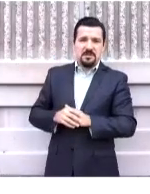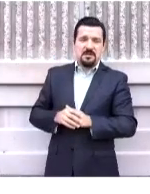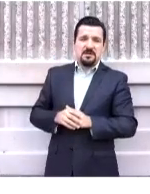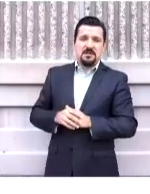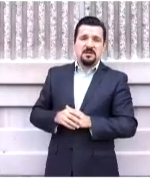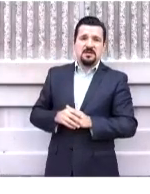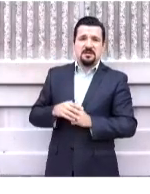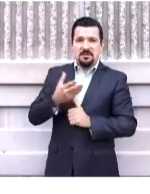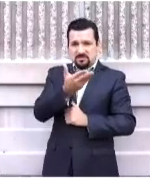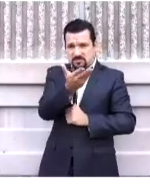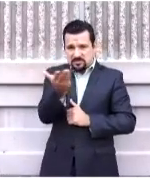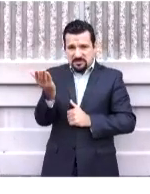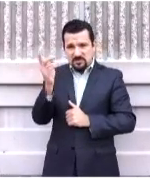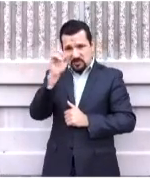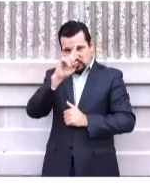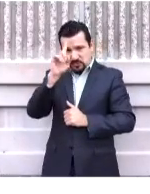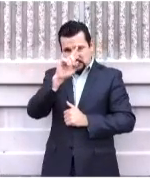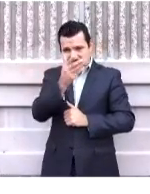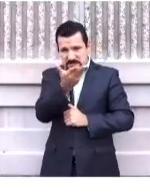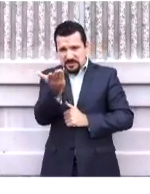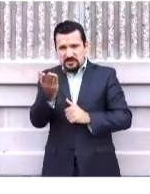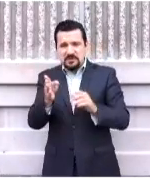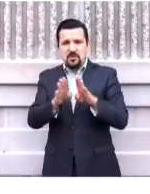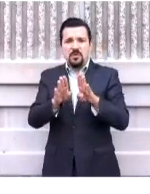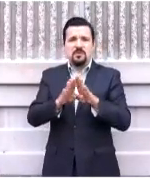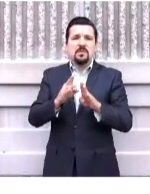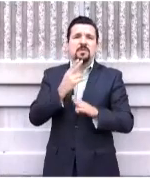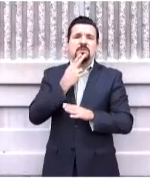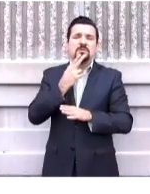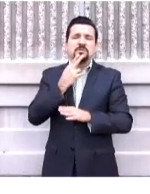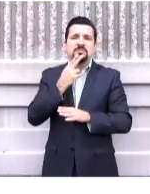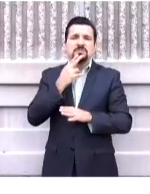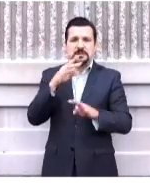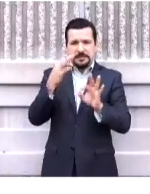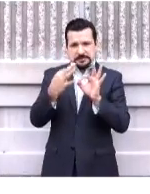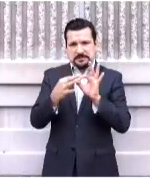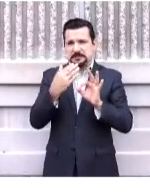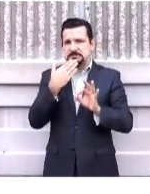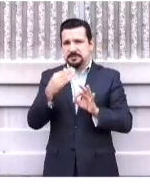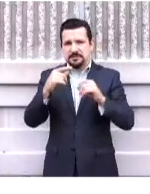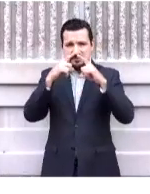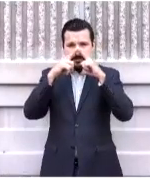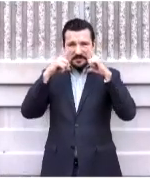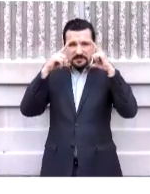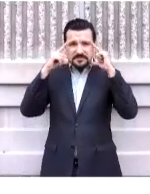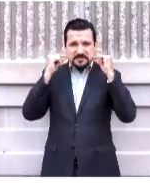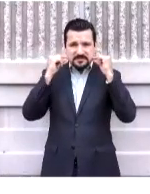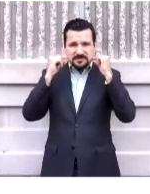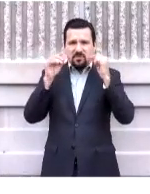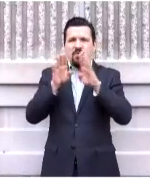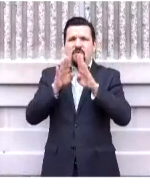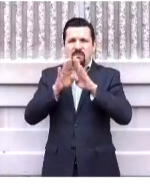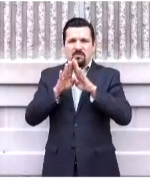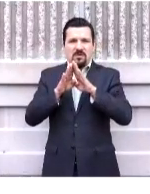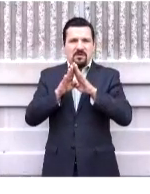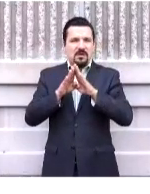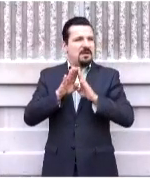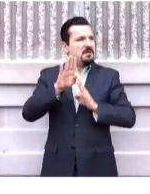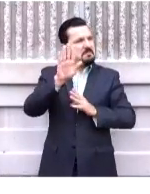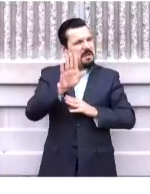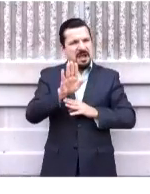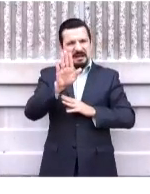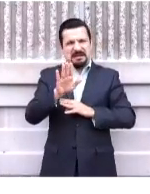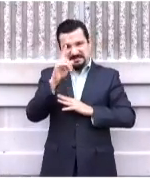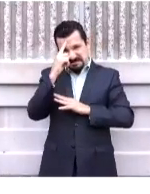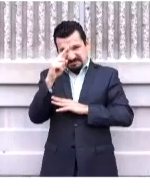diéramos un mensaje acerca de cómo usar nosotros adecuadamente el cubrebocas. Insisto que parece una medida